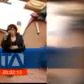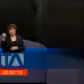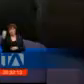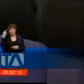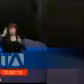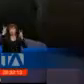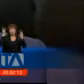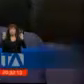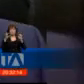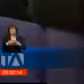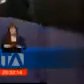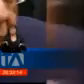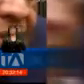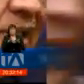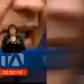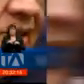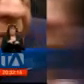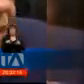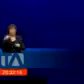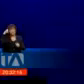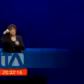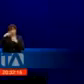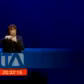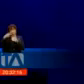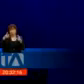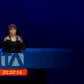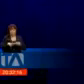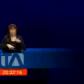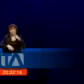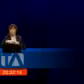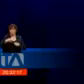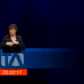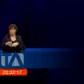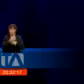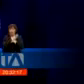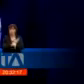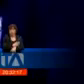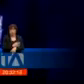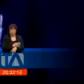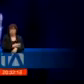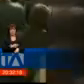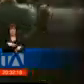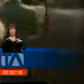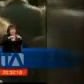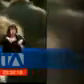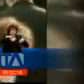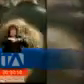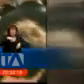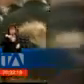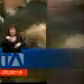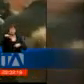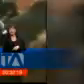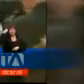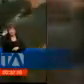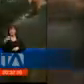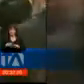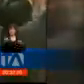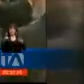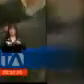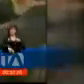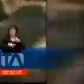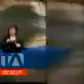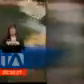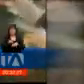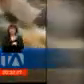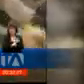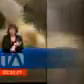tema, pero sin olvidar sus remanentes, como el supuesto espionaje al gobierno y sobre todo las irregularidades que se dieron en la entrega